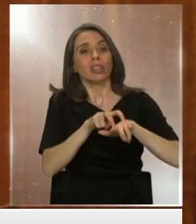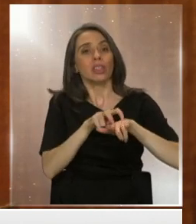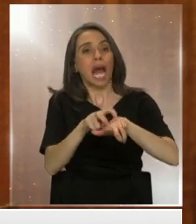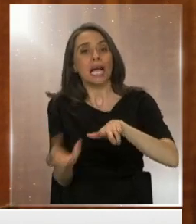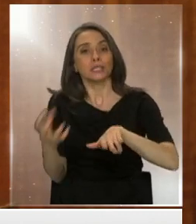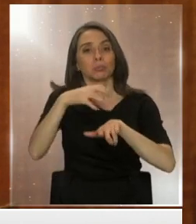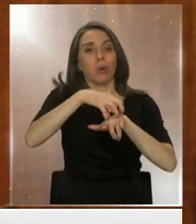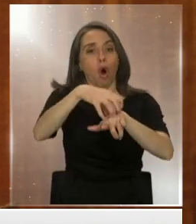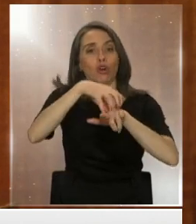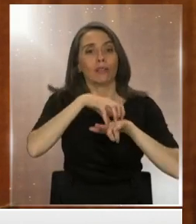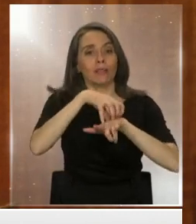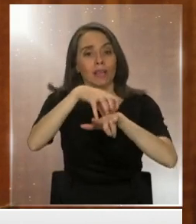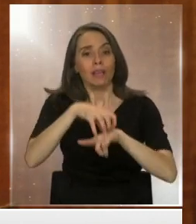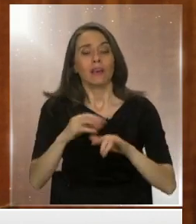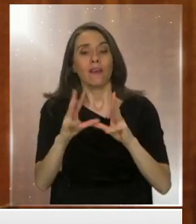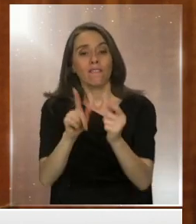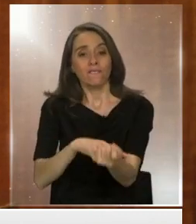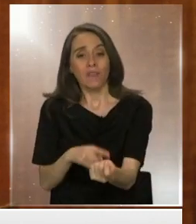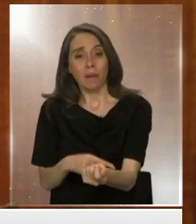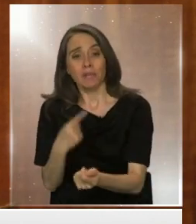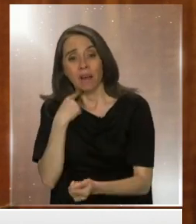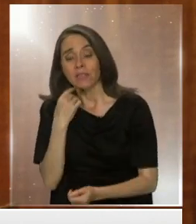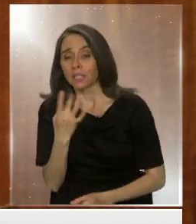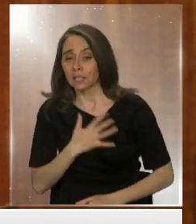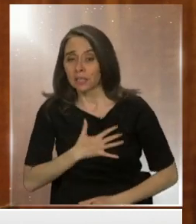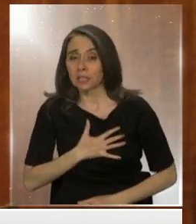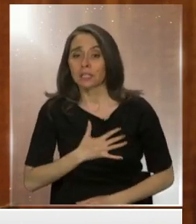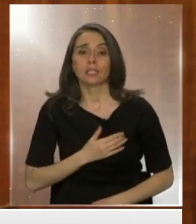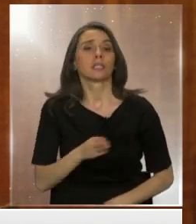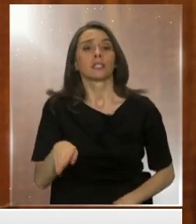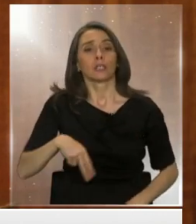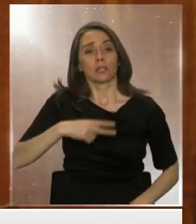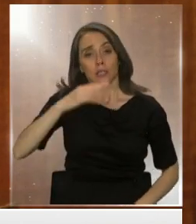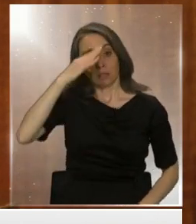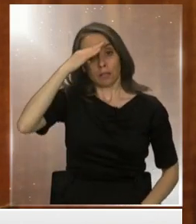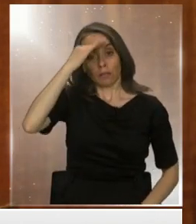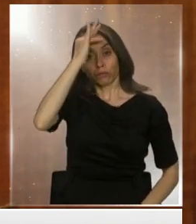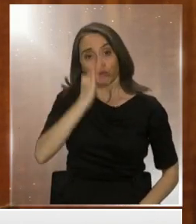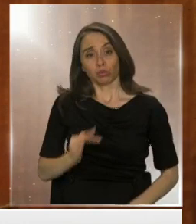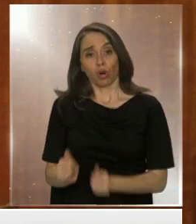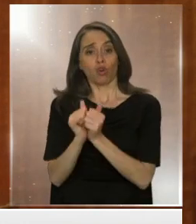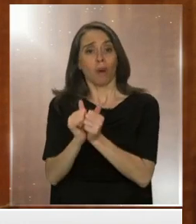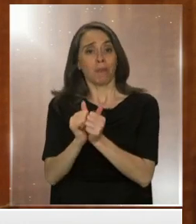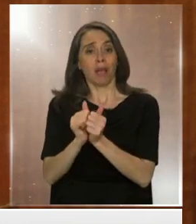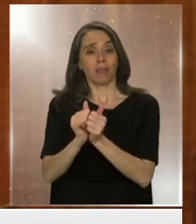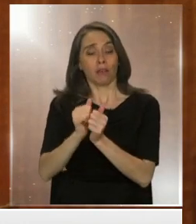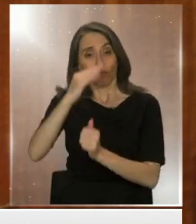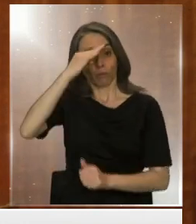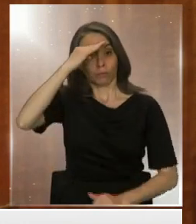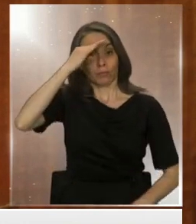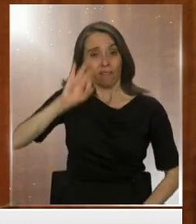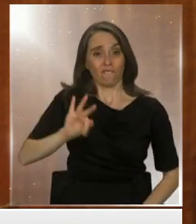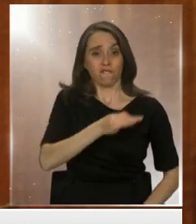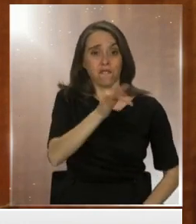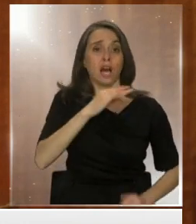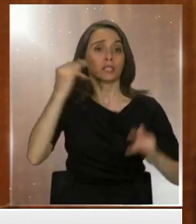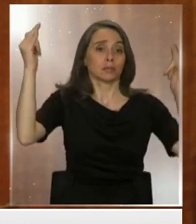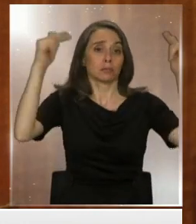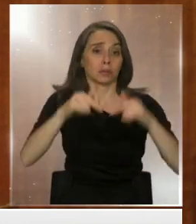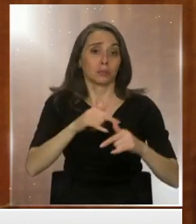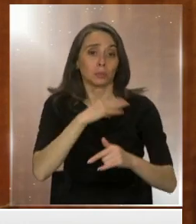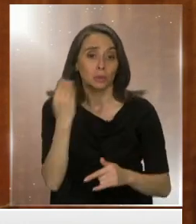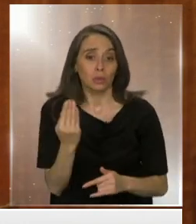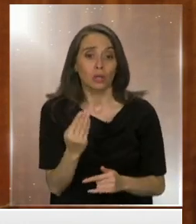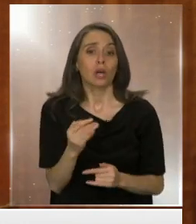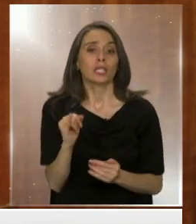que hemos las familias que se han visto afectadas y por nuestros camaradas que han fallecido pero también esto un golpe muy grande al sistema de